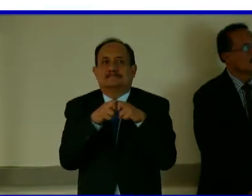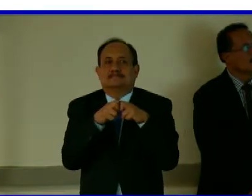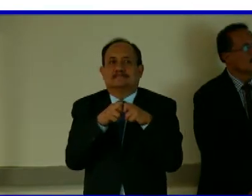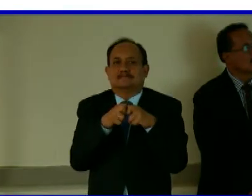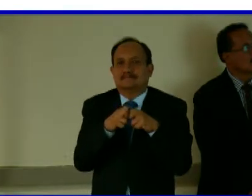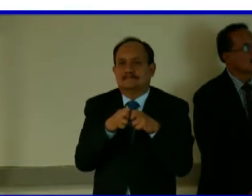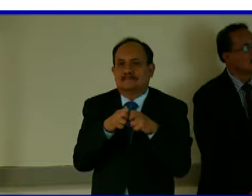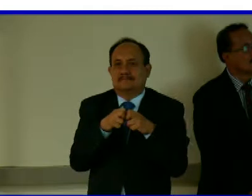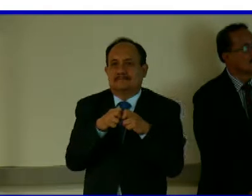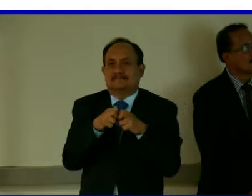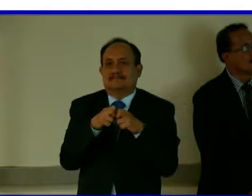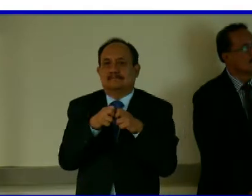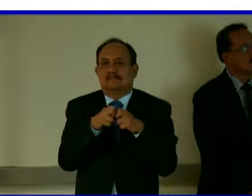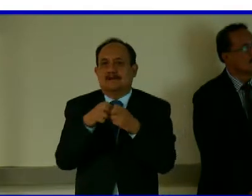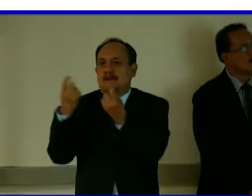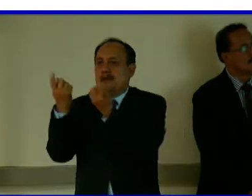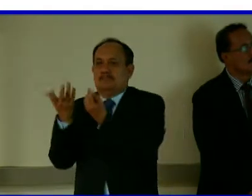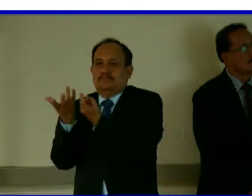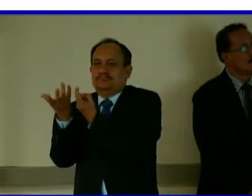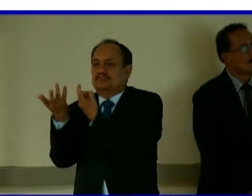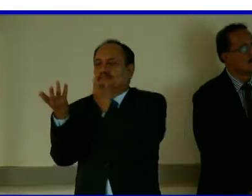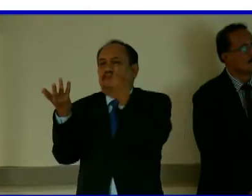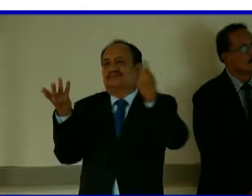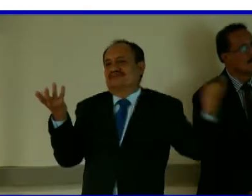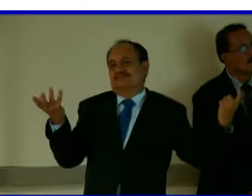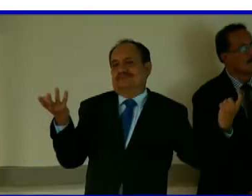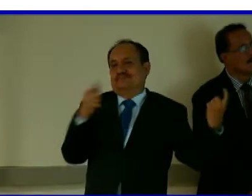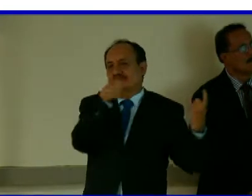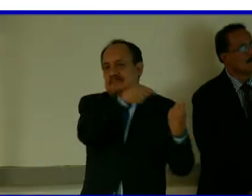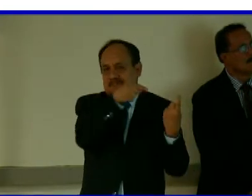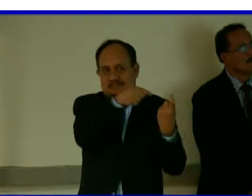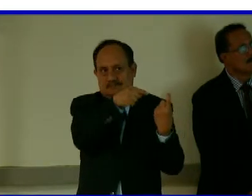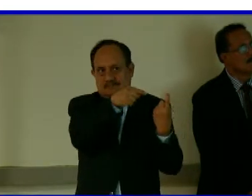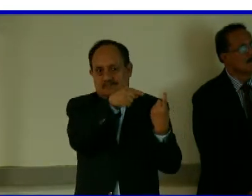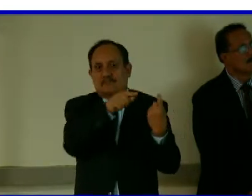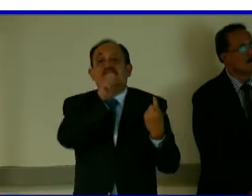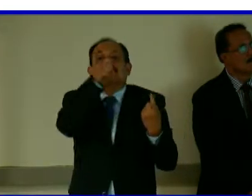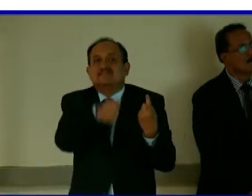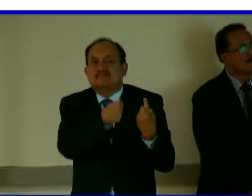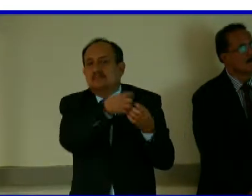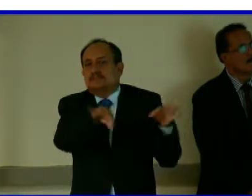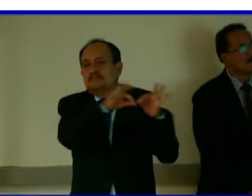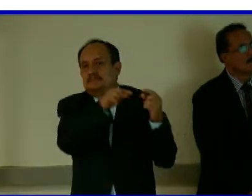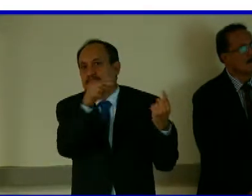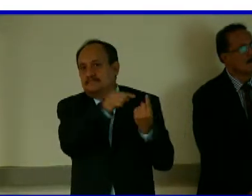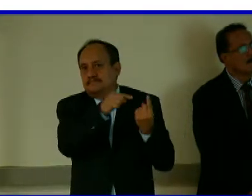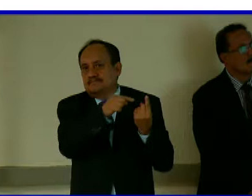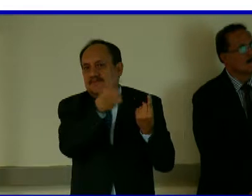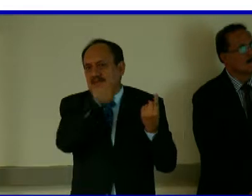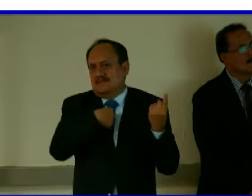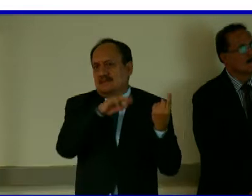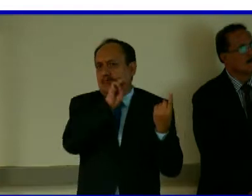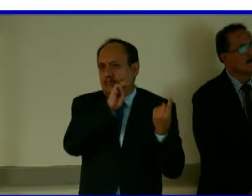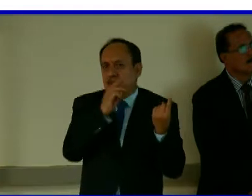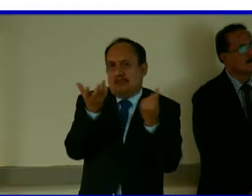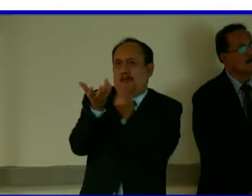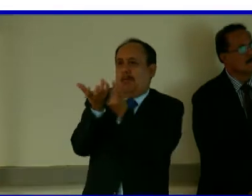Pero el aislamiento social es bien significativo. Me dice una